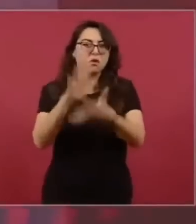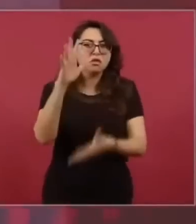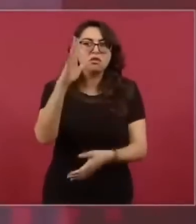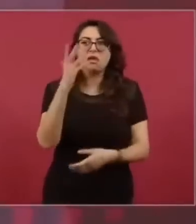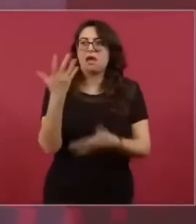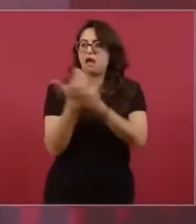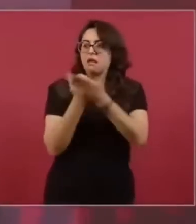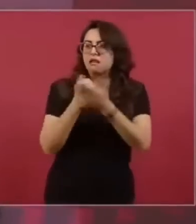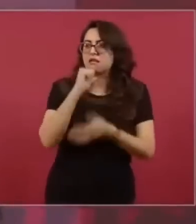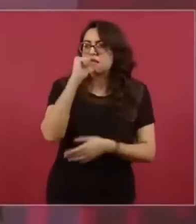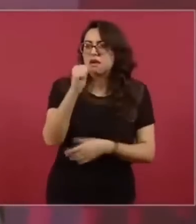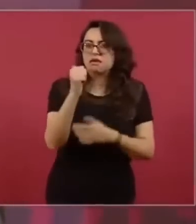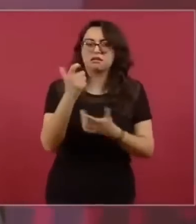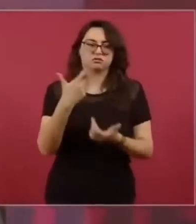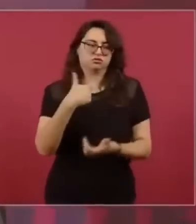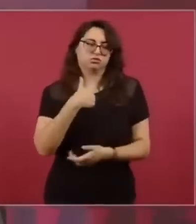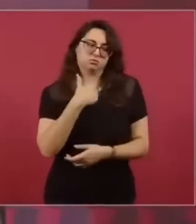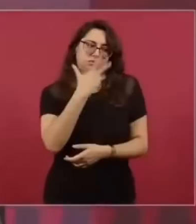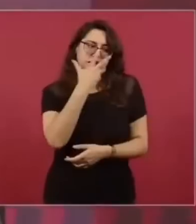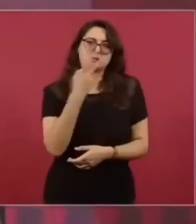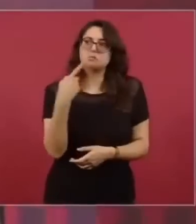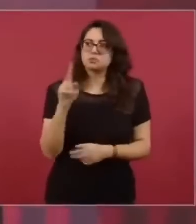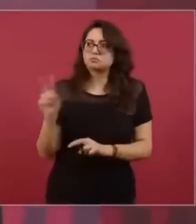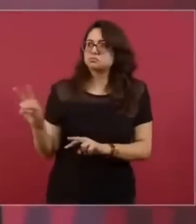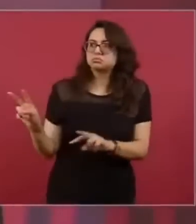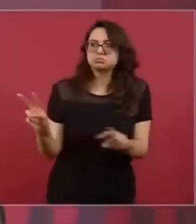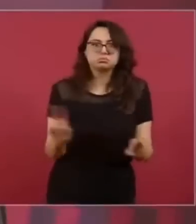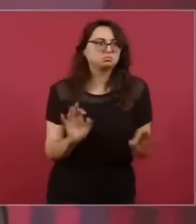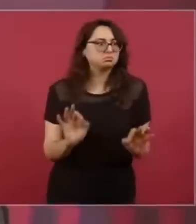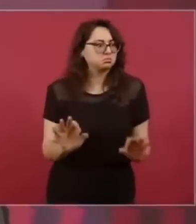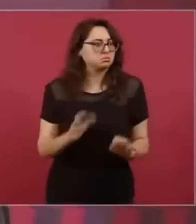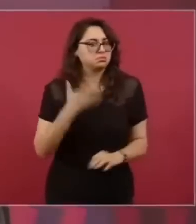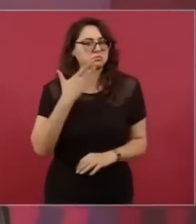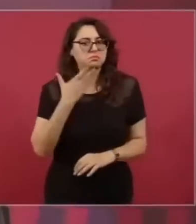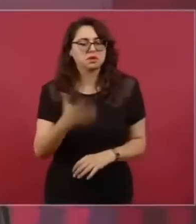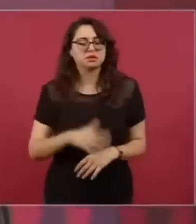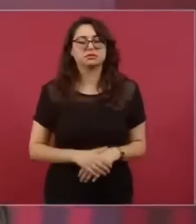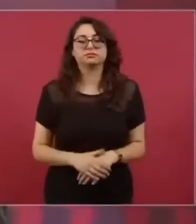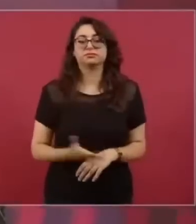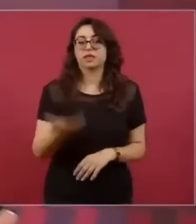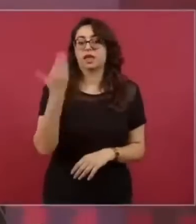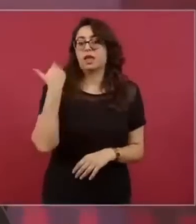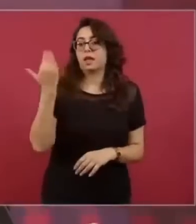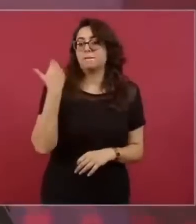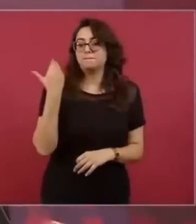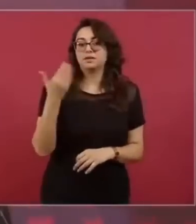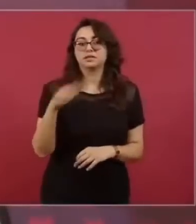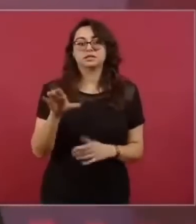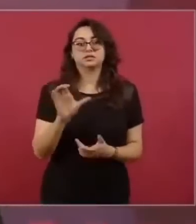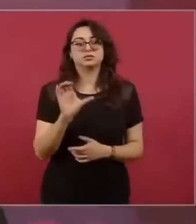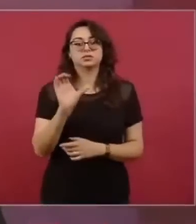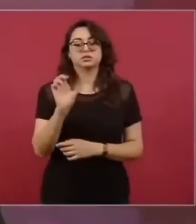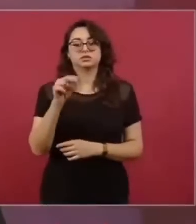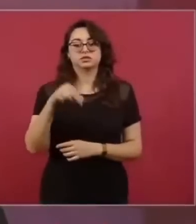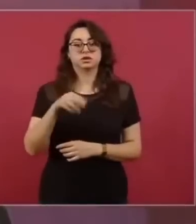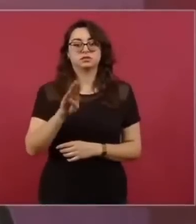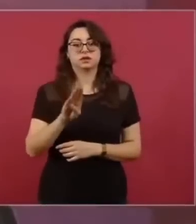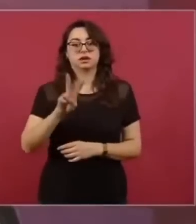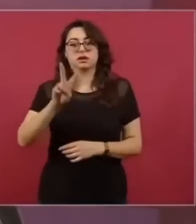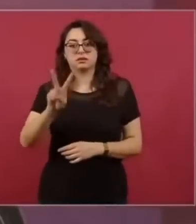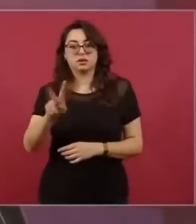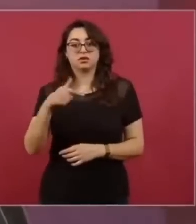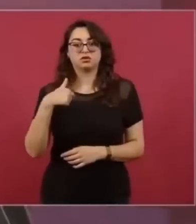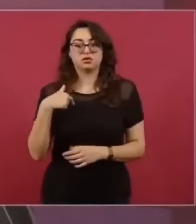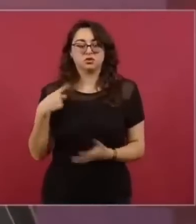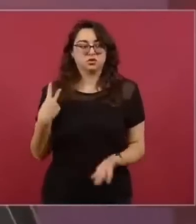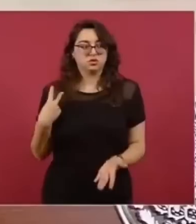Me daría muchísima vergüenza. Ahora que fui a la Convención Nacional Bancaria de Valores, no lo he querido decir.